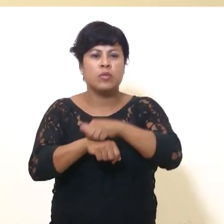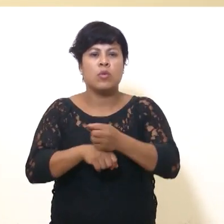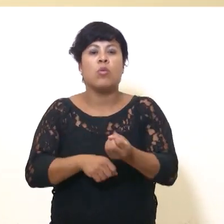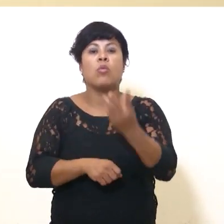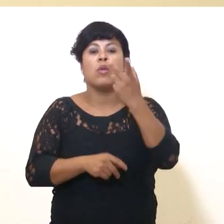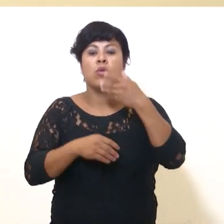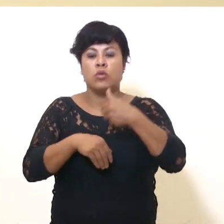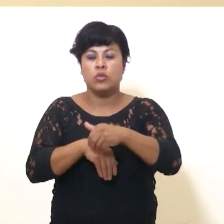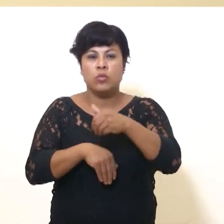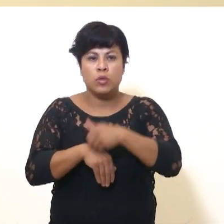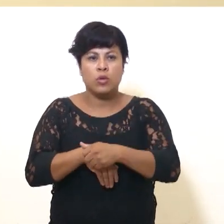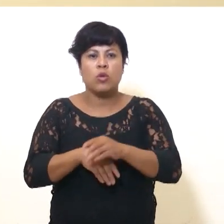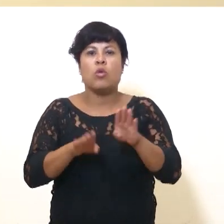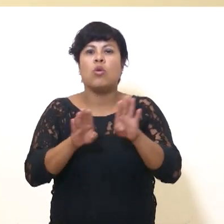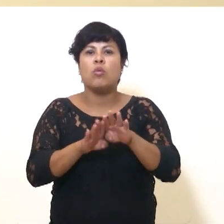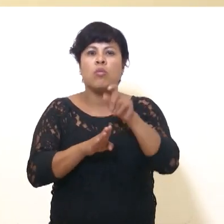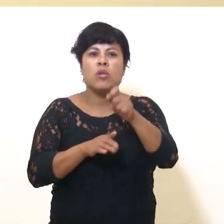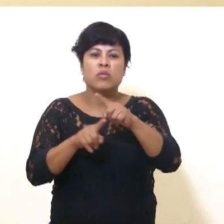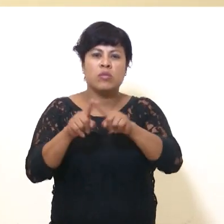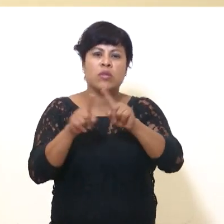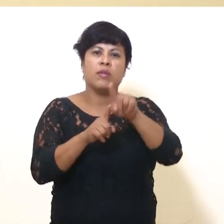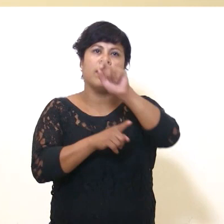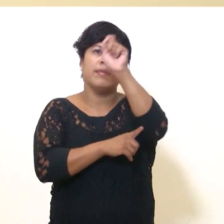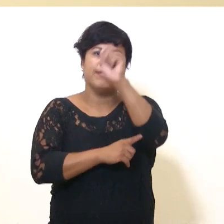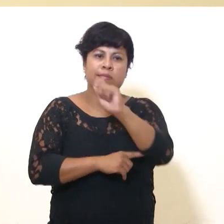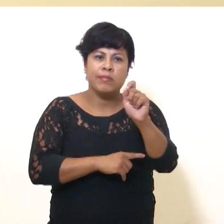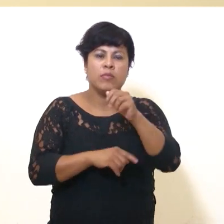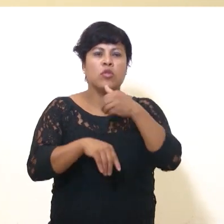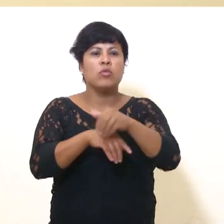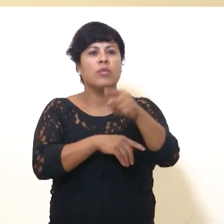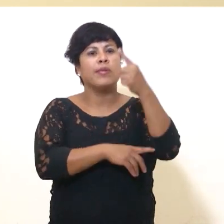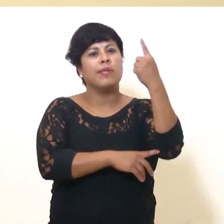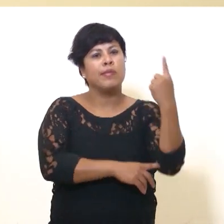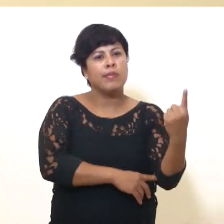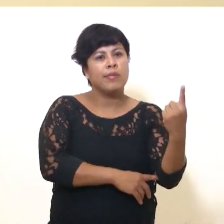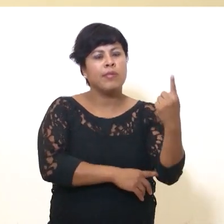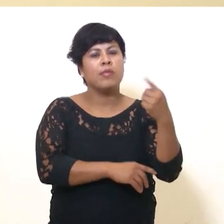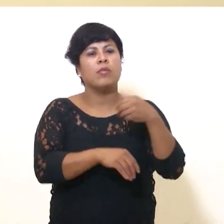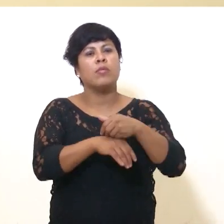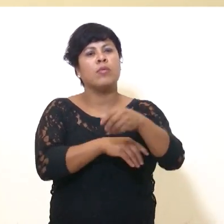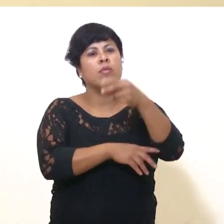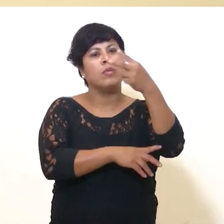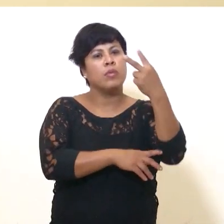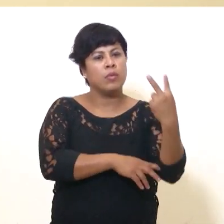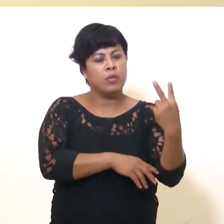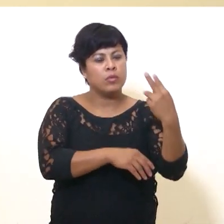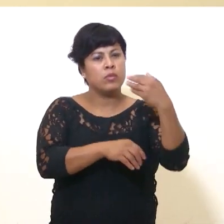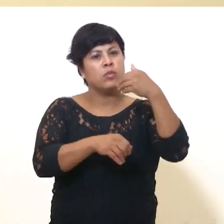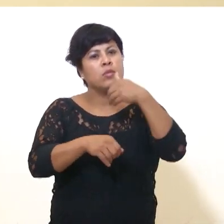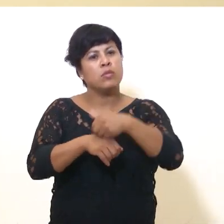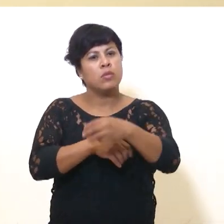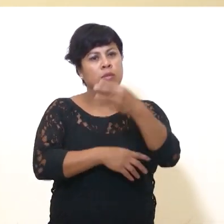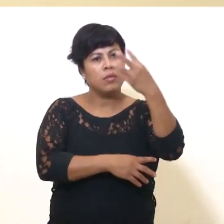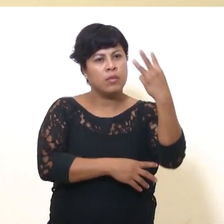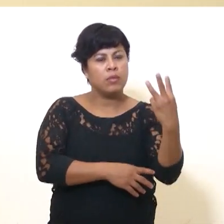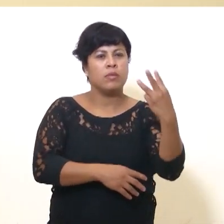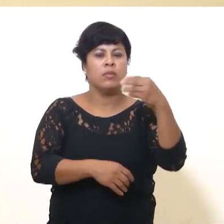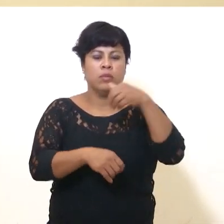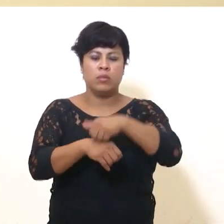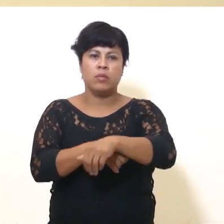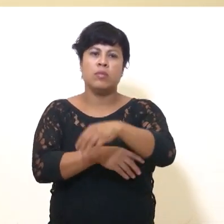reconocer cuáles son los números y cómo se escribe. Número 1, número